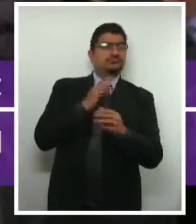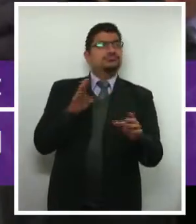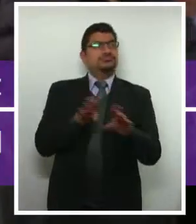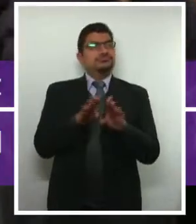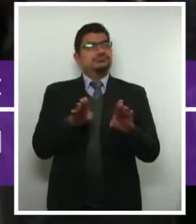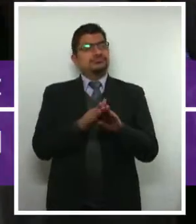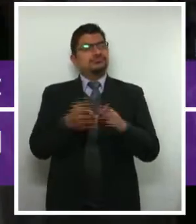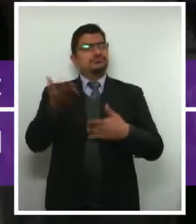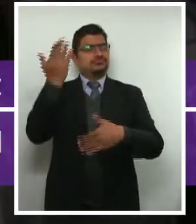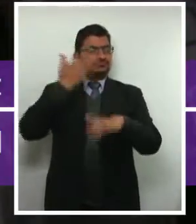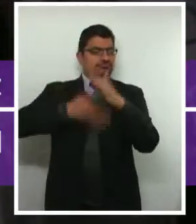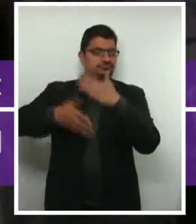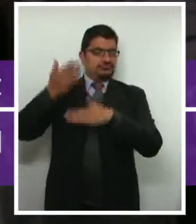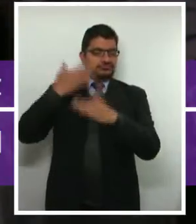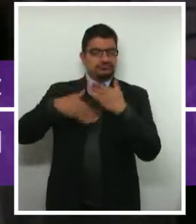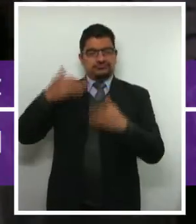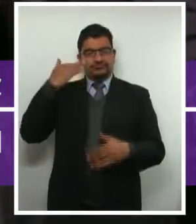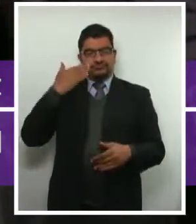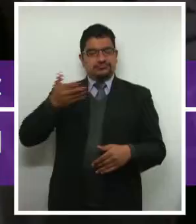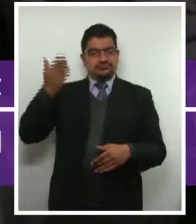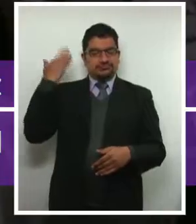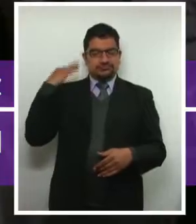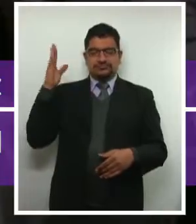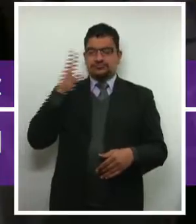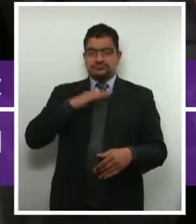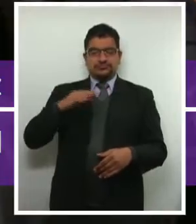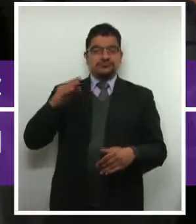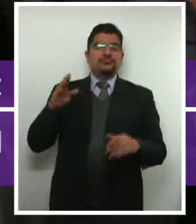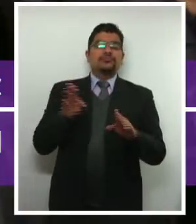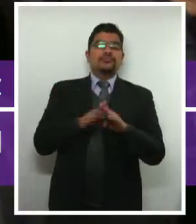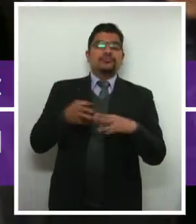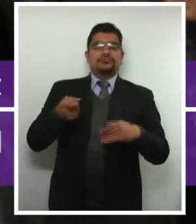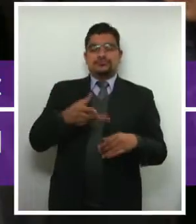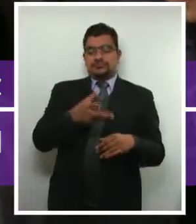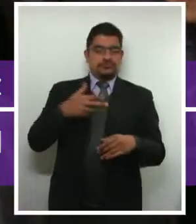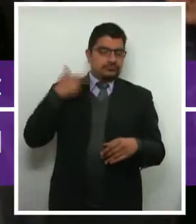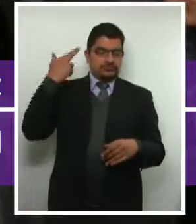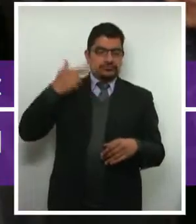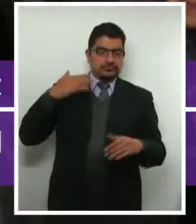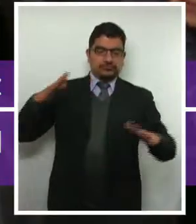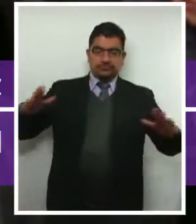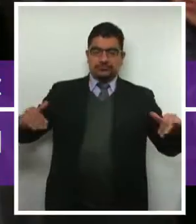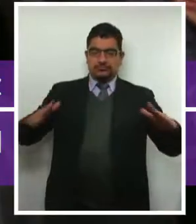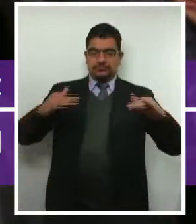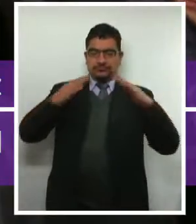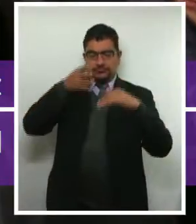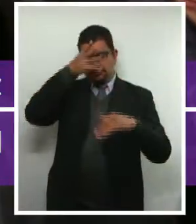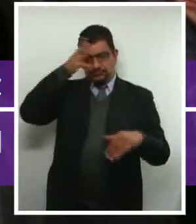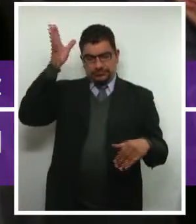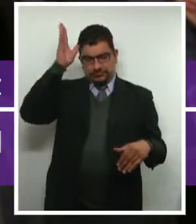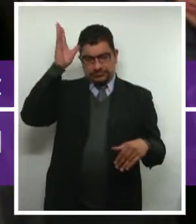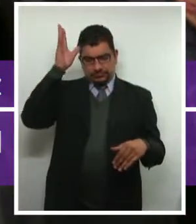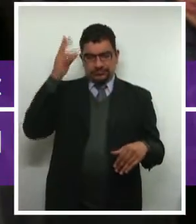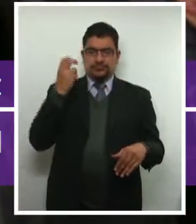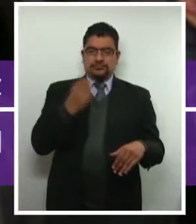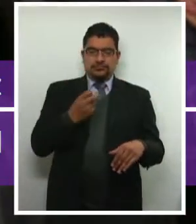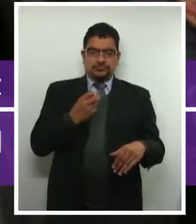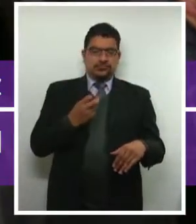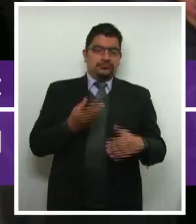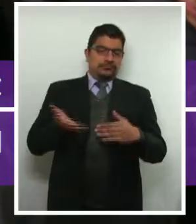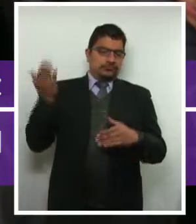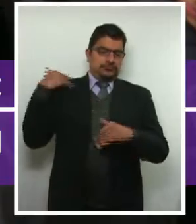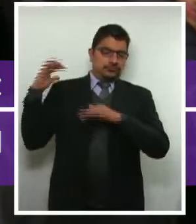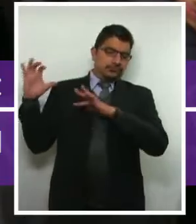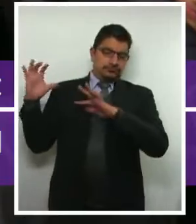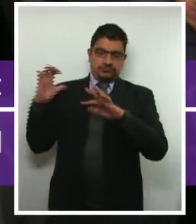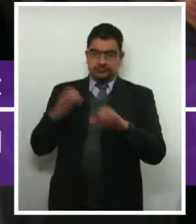época del mal llamado Imperio Azteca. Se están refiriendo seguramente a la época de la